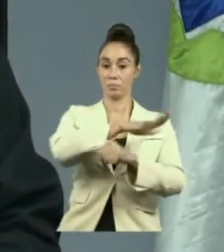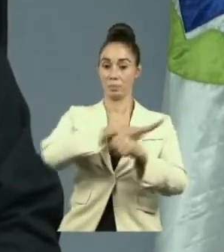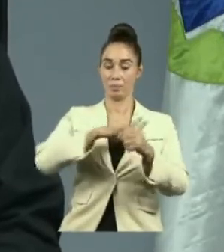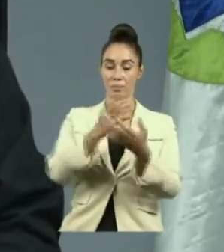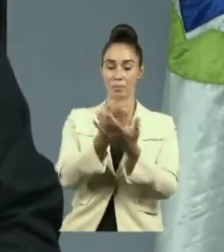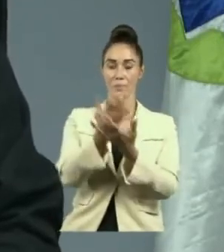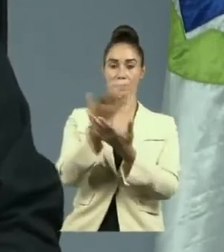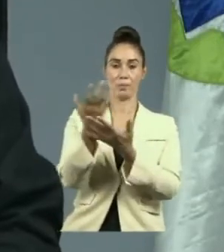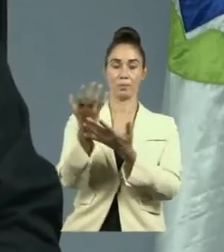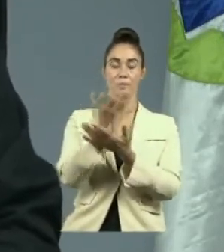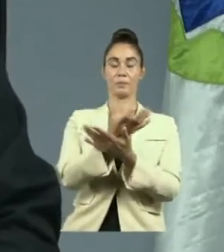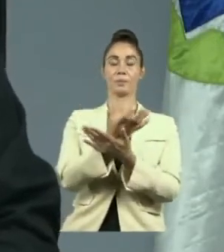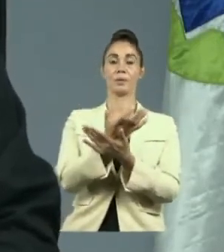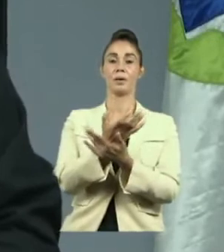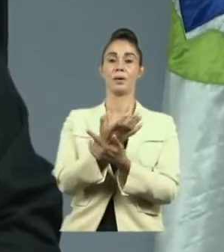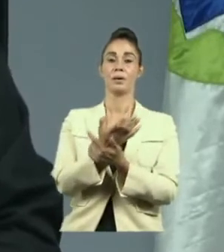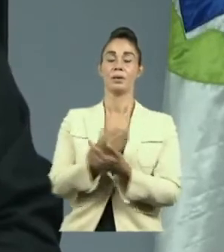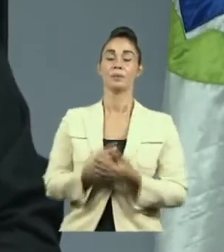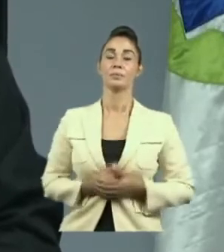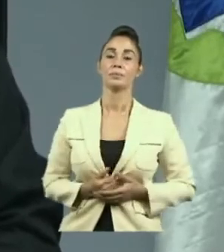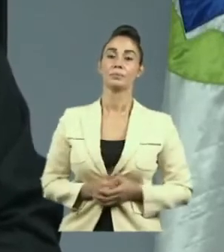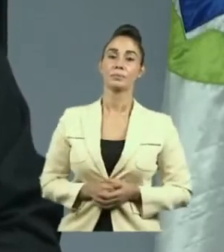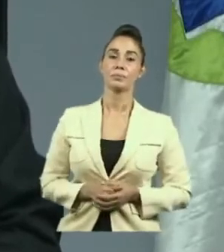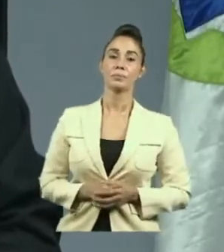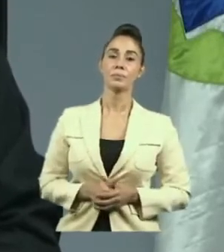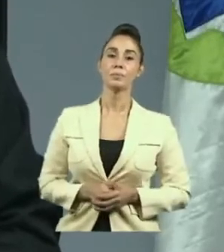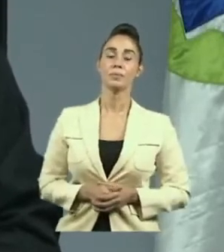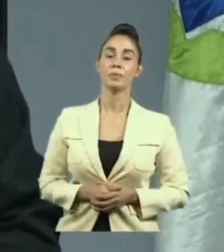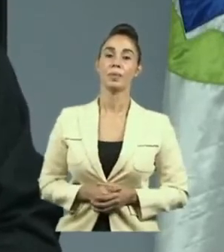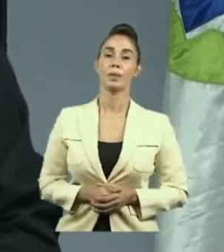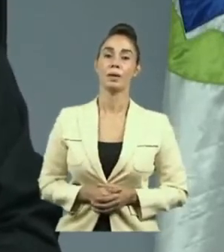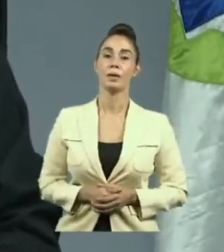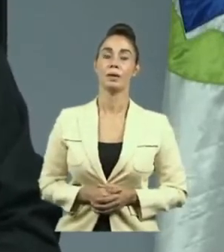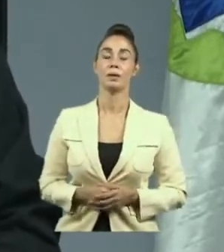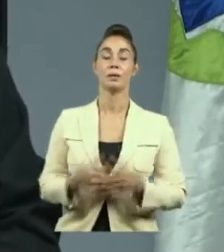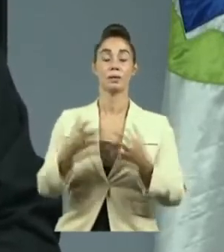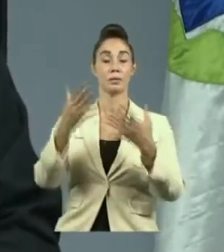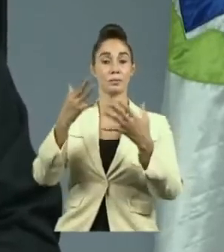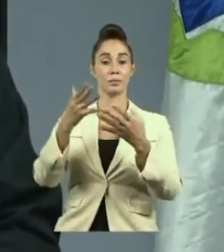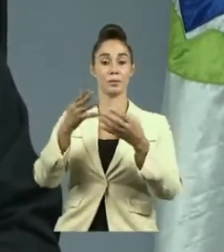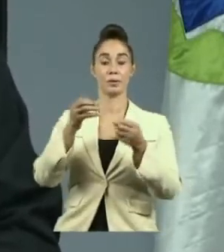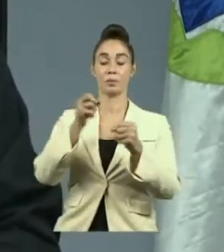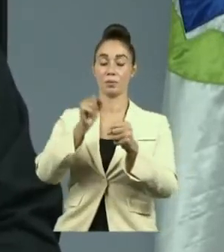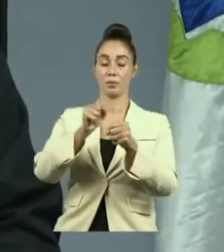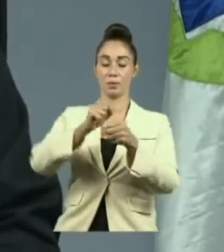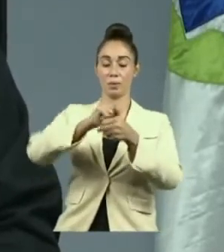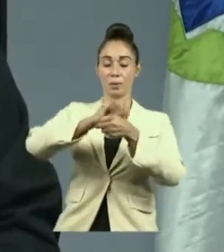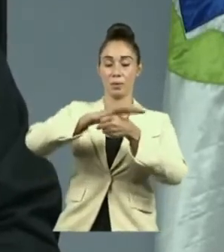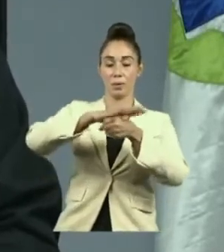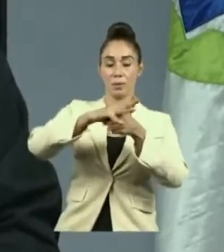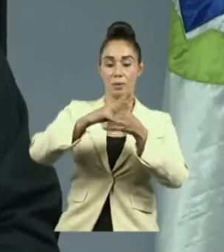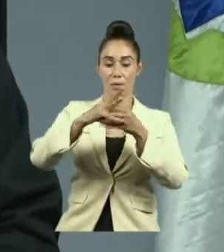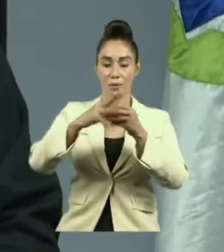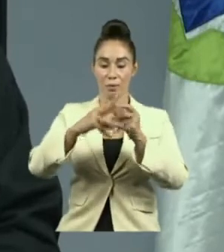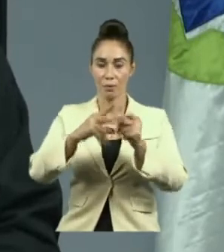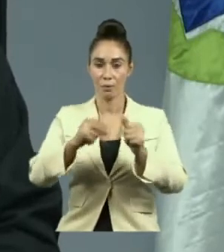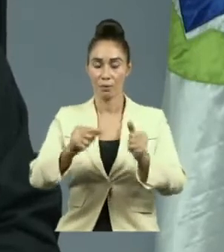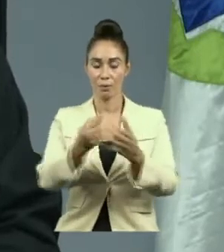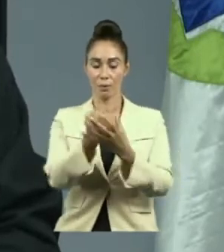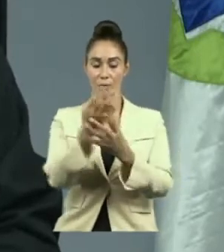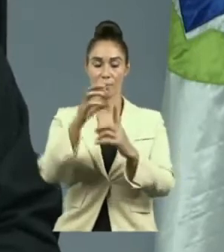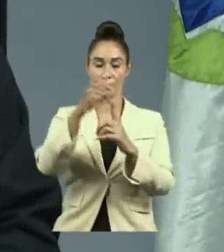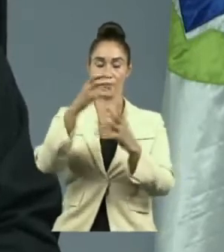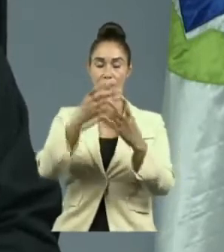caso y esperamos que haya una que se apague lo más rápido posible ese incendio en